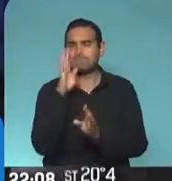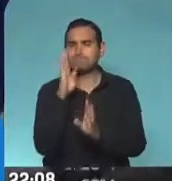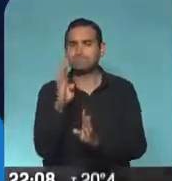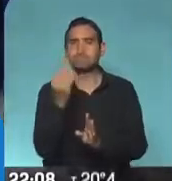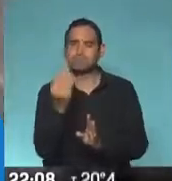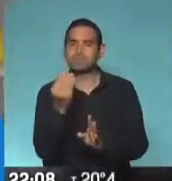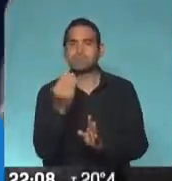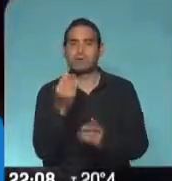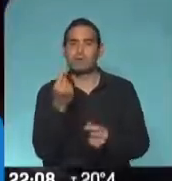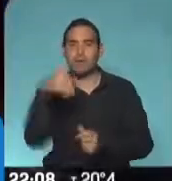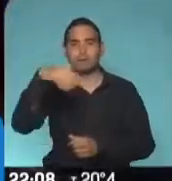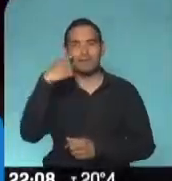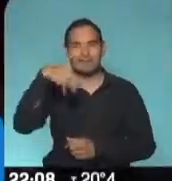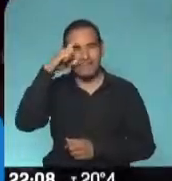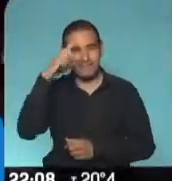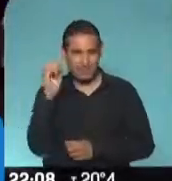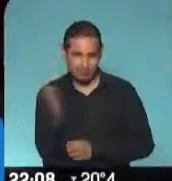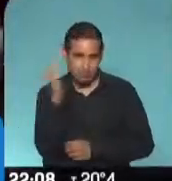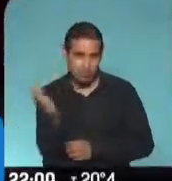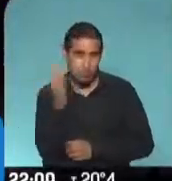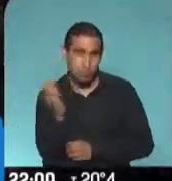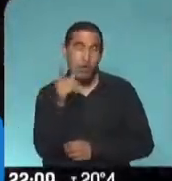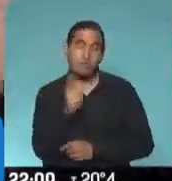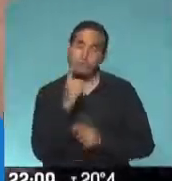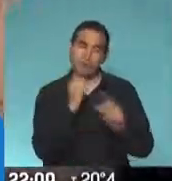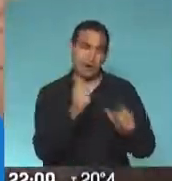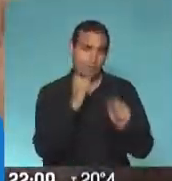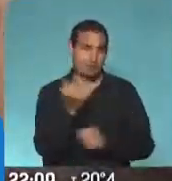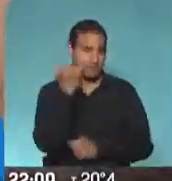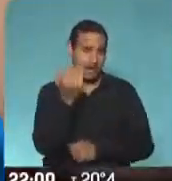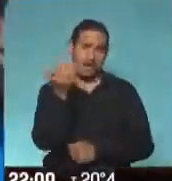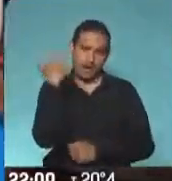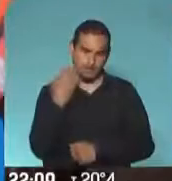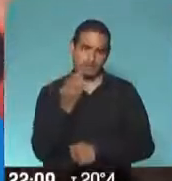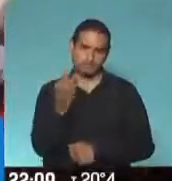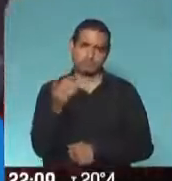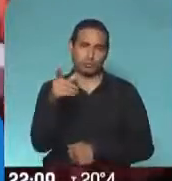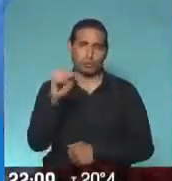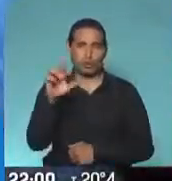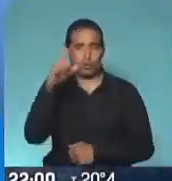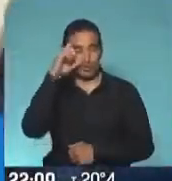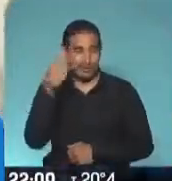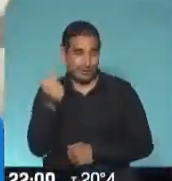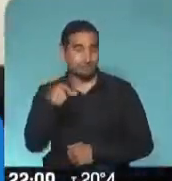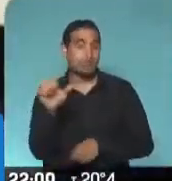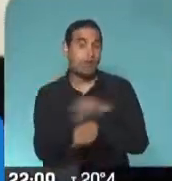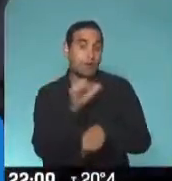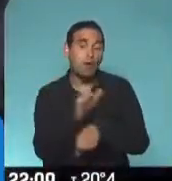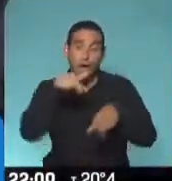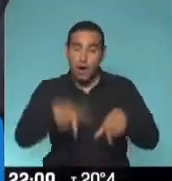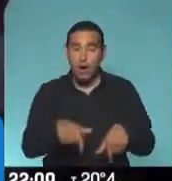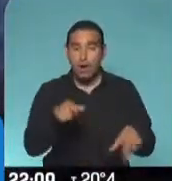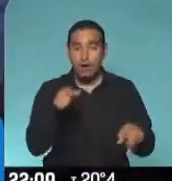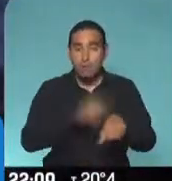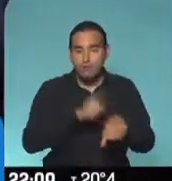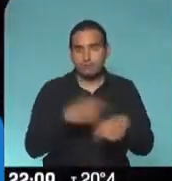la minería a gran escala, un reclamo que también le formularon a Correa. Ecuador transita la peor